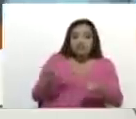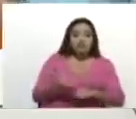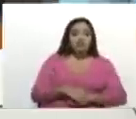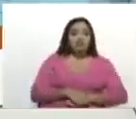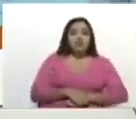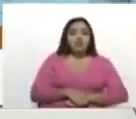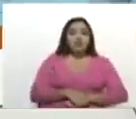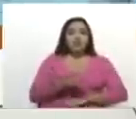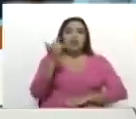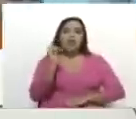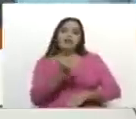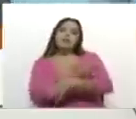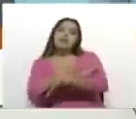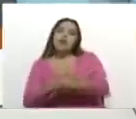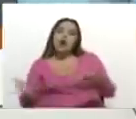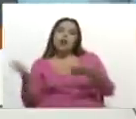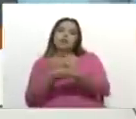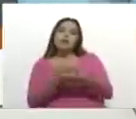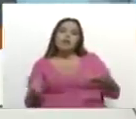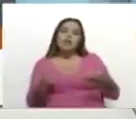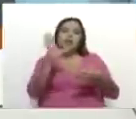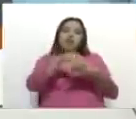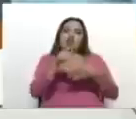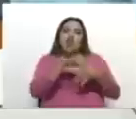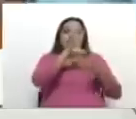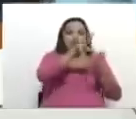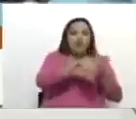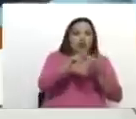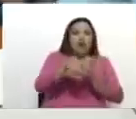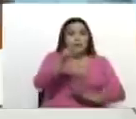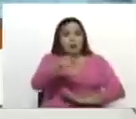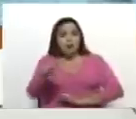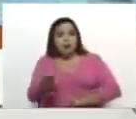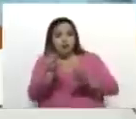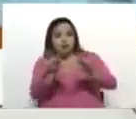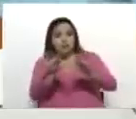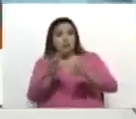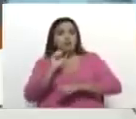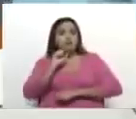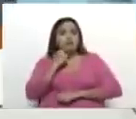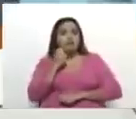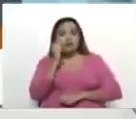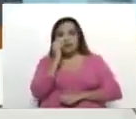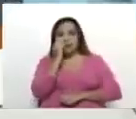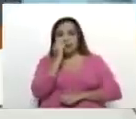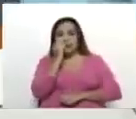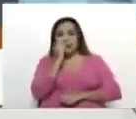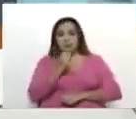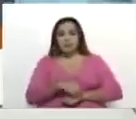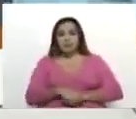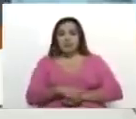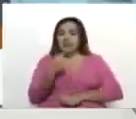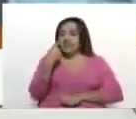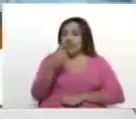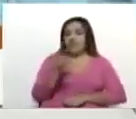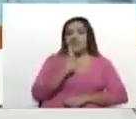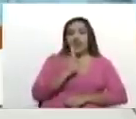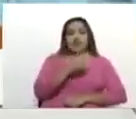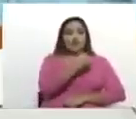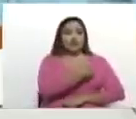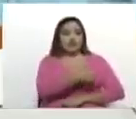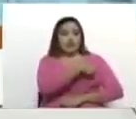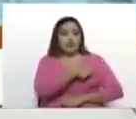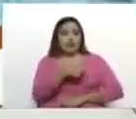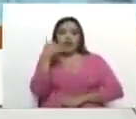de millones de dólares y hasta hubo unos humoristas rusos que se hicieron pasar por banqueros suizos y